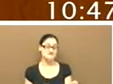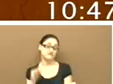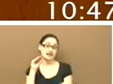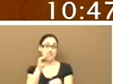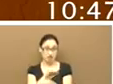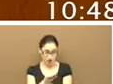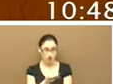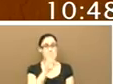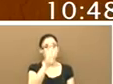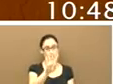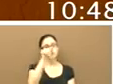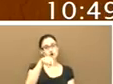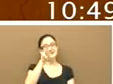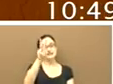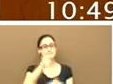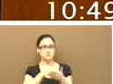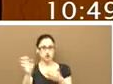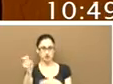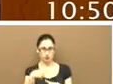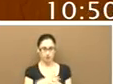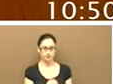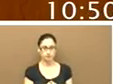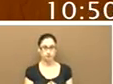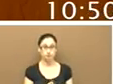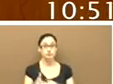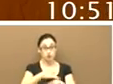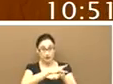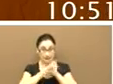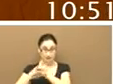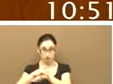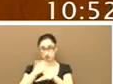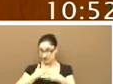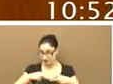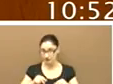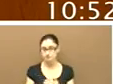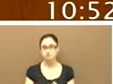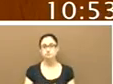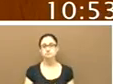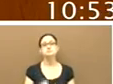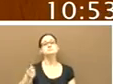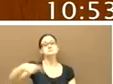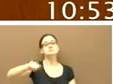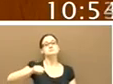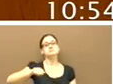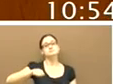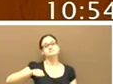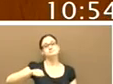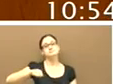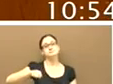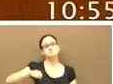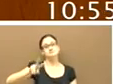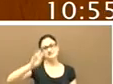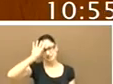,3 millones de euros les invitamos señorías y ya termino a que abandonen la